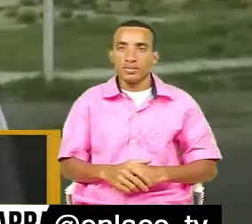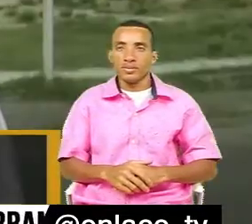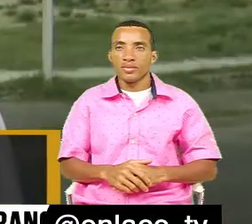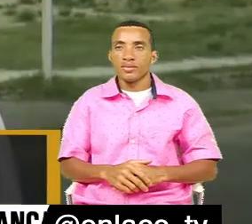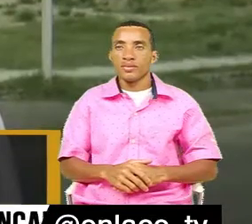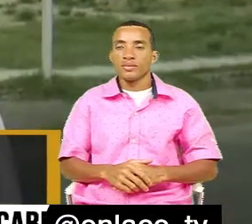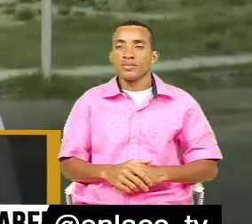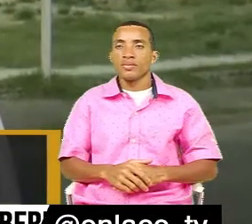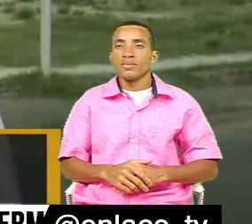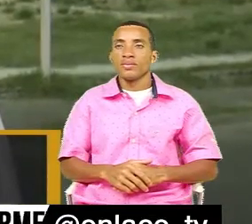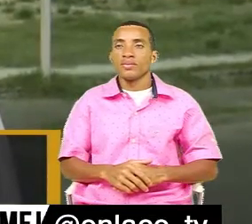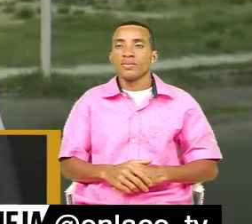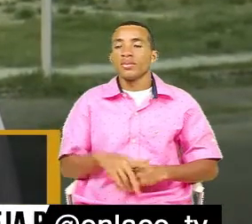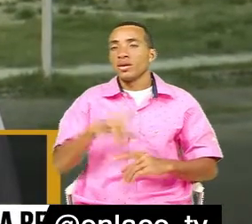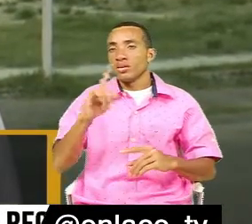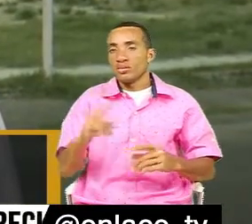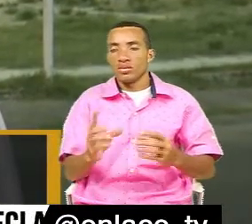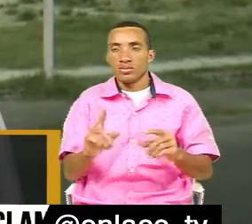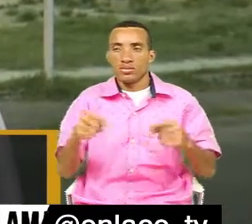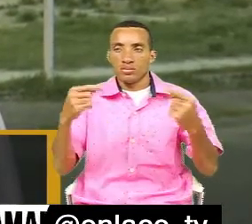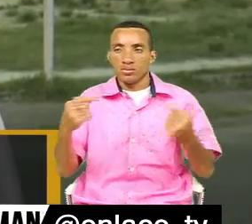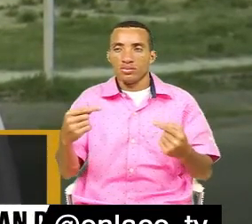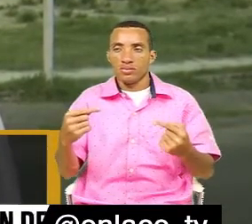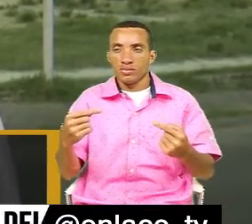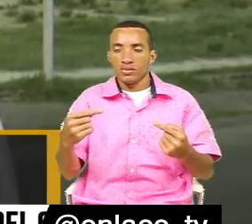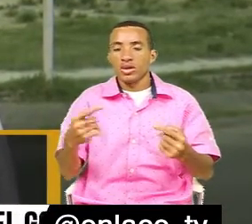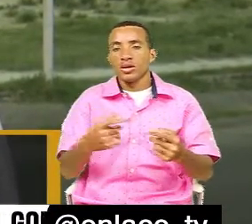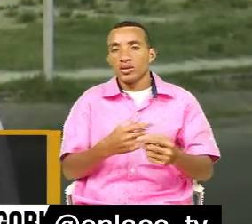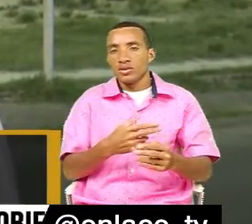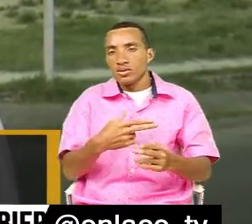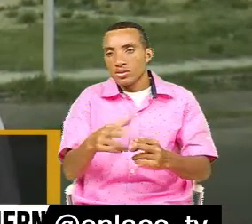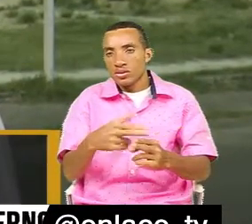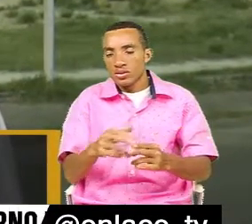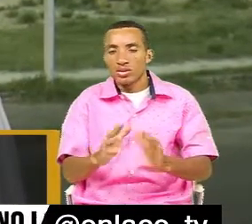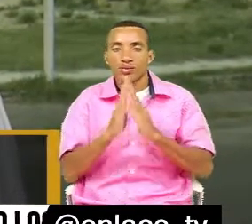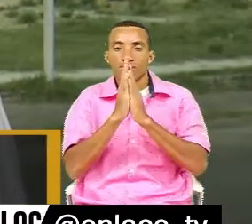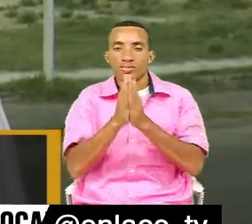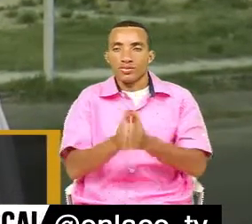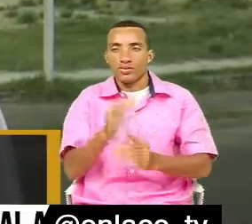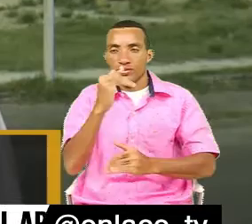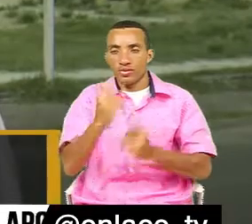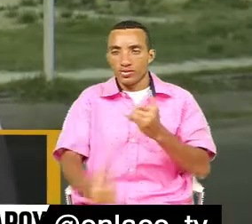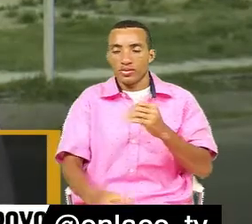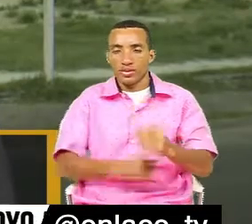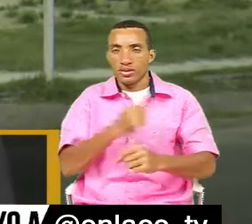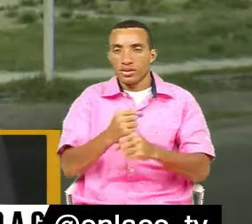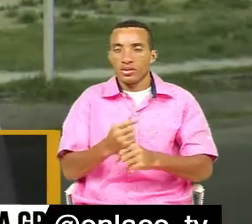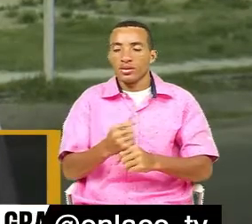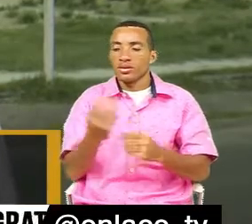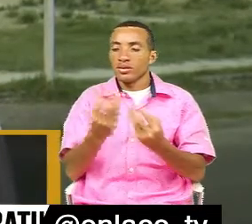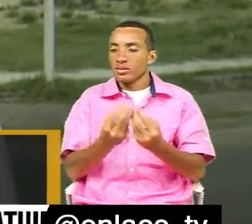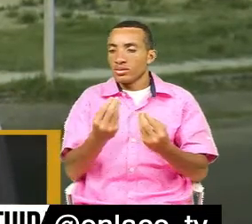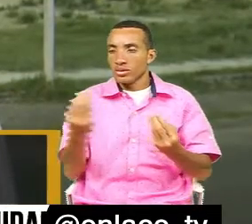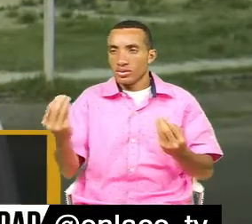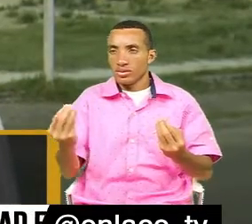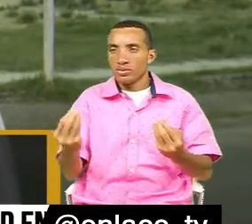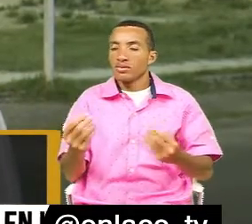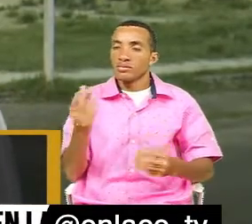es el abrebocas al hexagonal de fin de año, y los equipos, hasta el momento que lo es que he